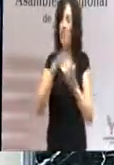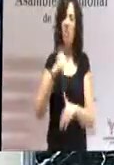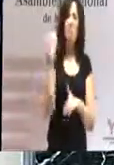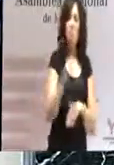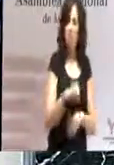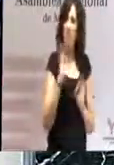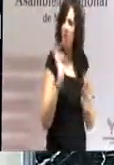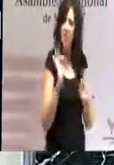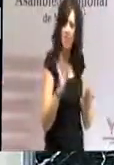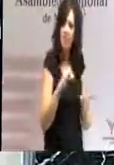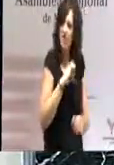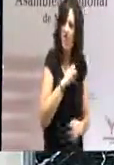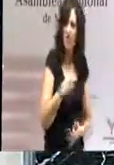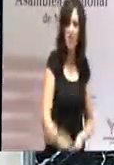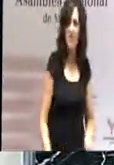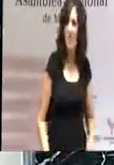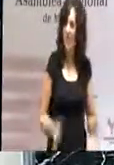señor presidente.